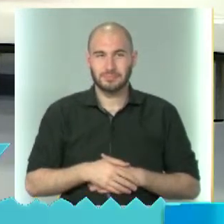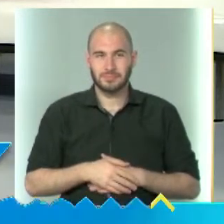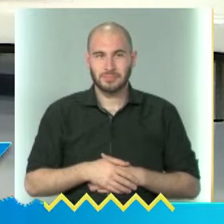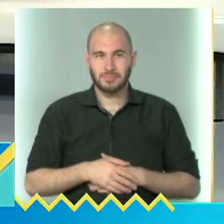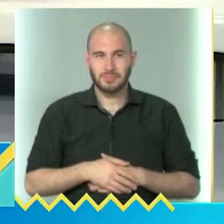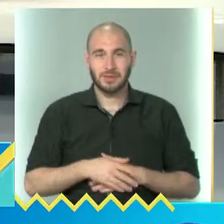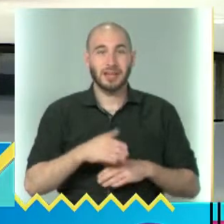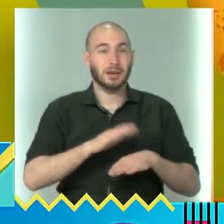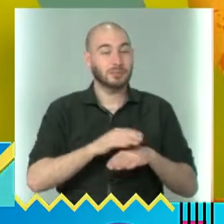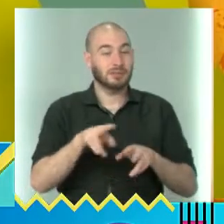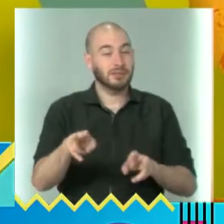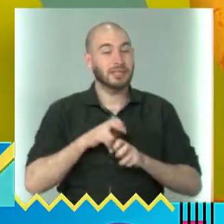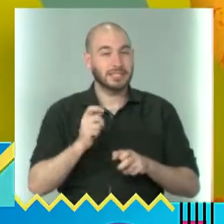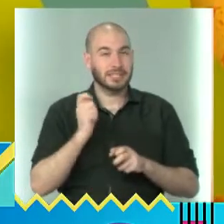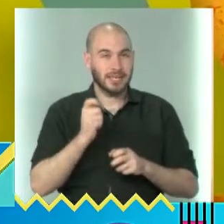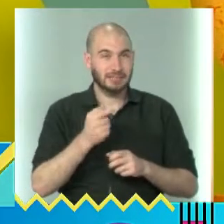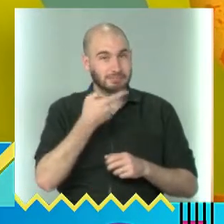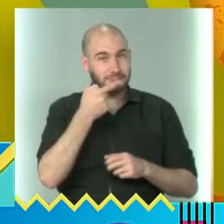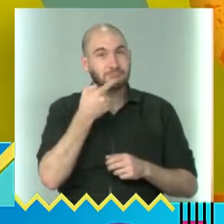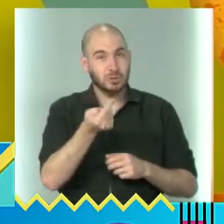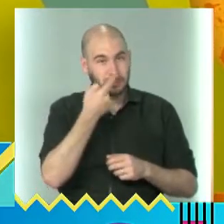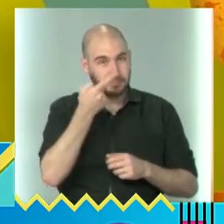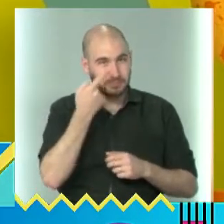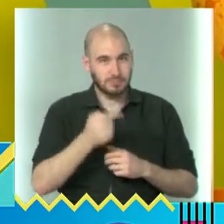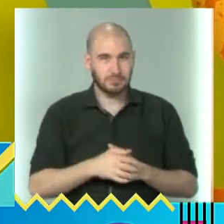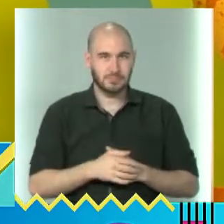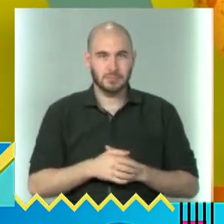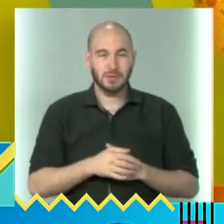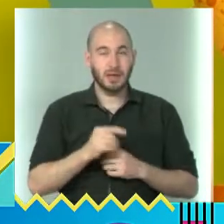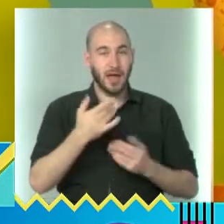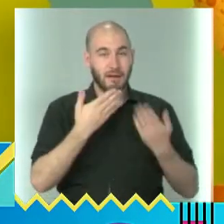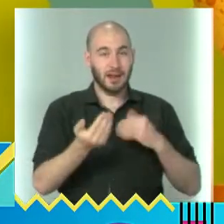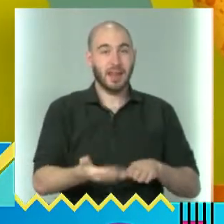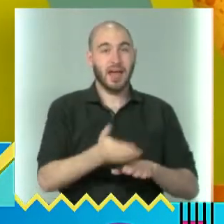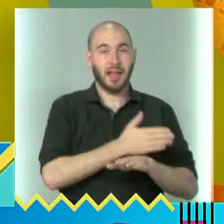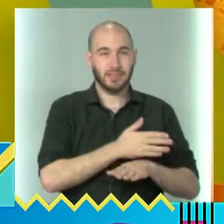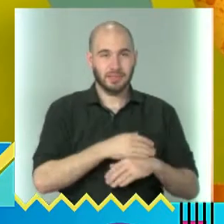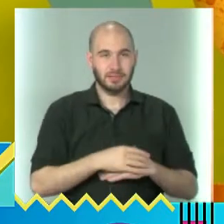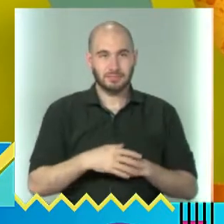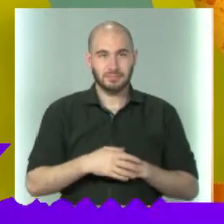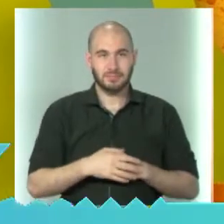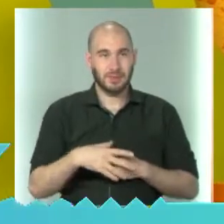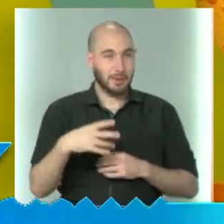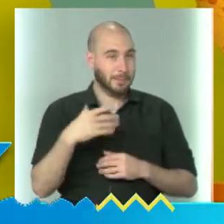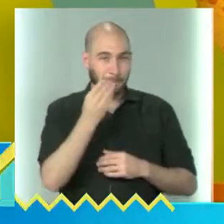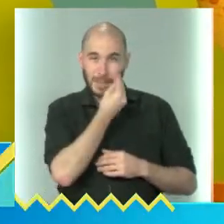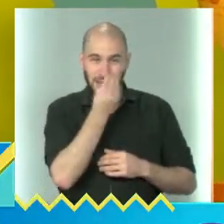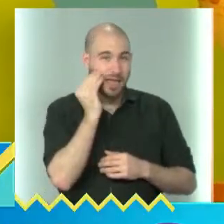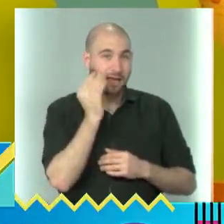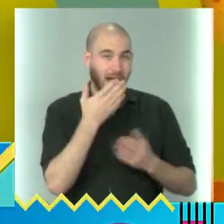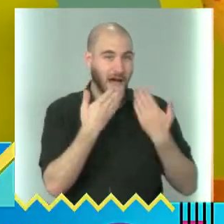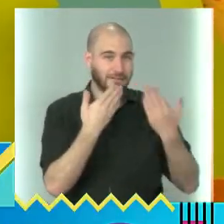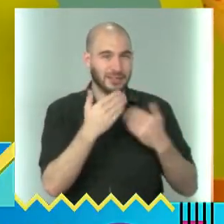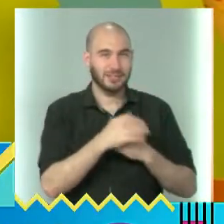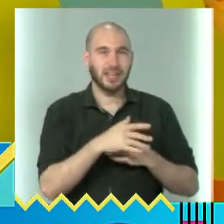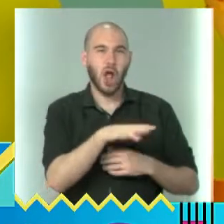¿En manos de quién están? Interesante la pregunta, por supuesto. Pues. Y como hablábamos antes de salir... En maquillaje, sí, que